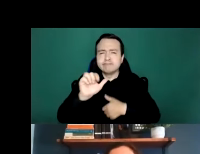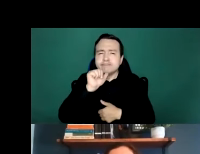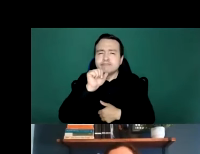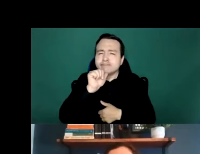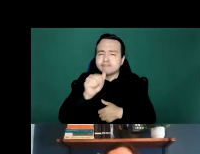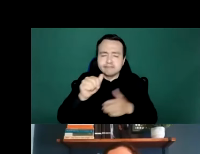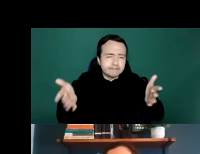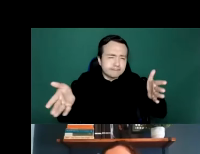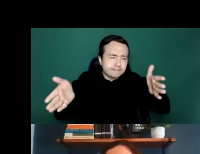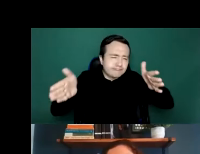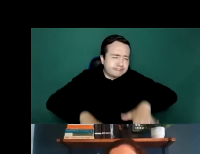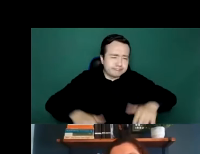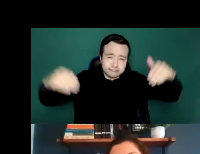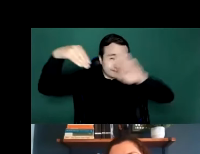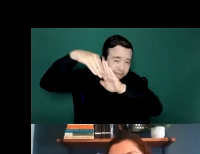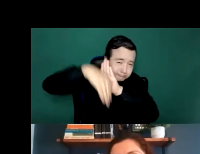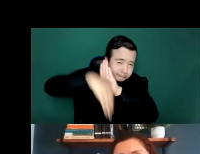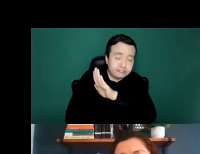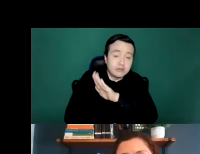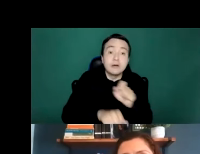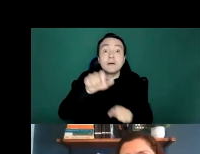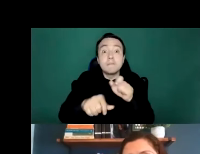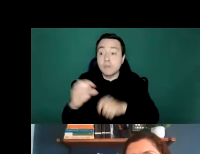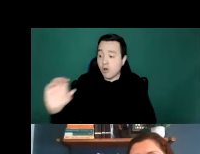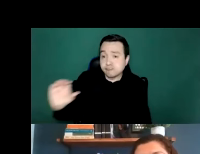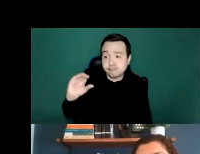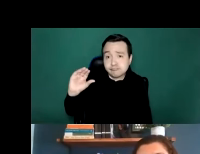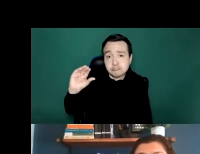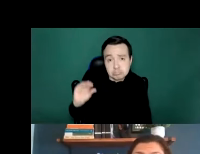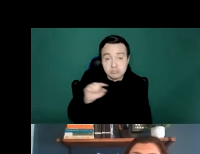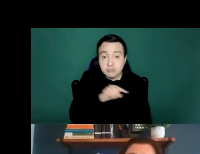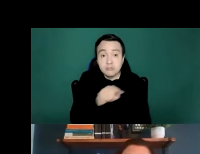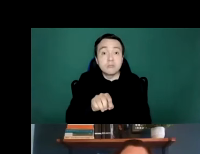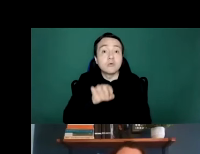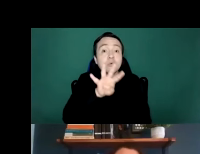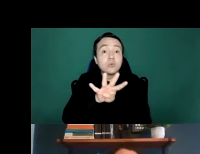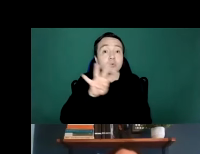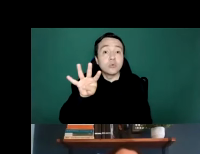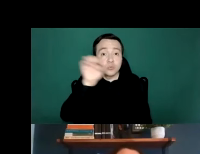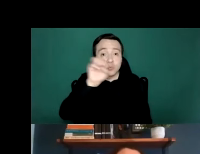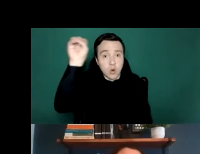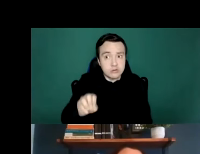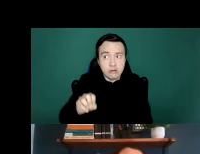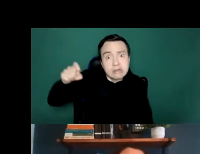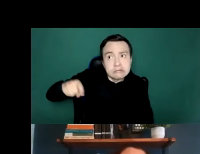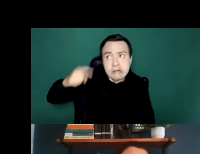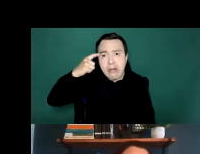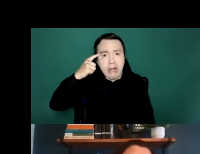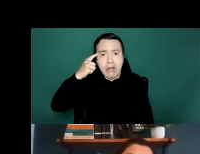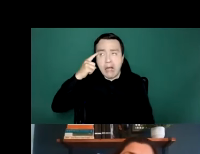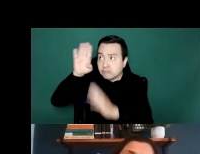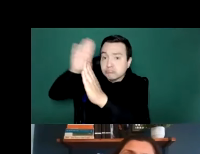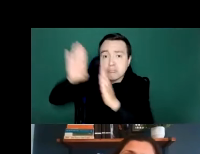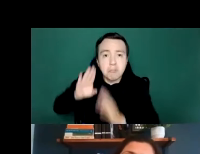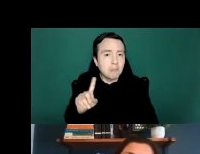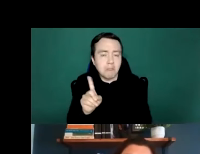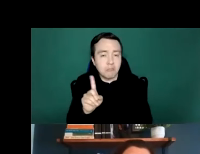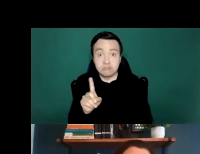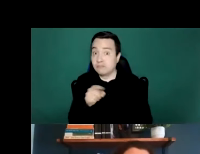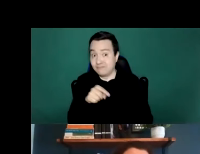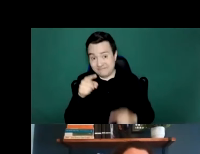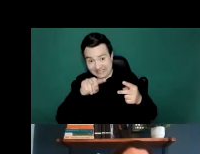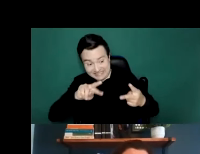el 44% de la población no busca atención de salud cuando lo necesita, comparado con los países de ingresos altos, en